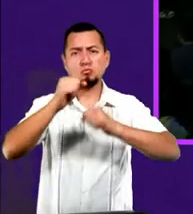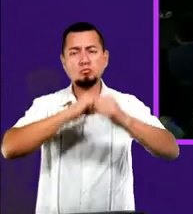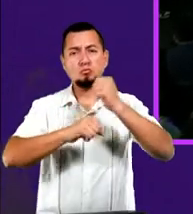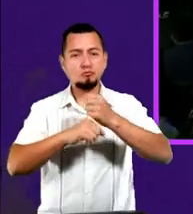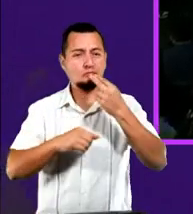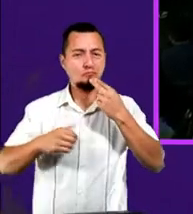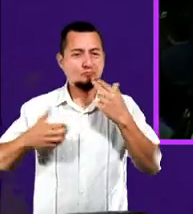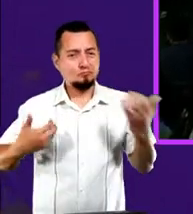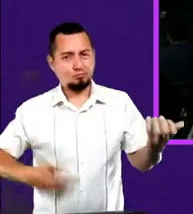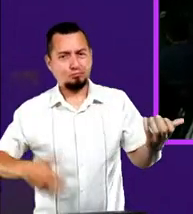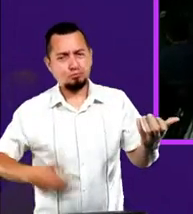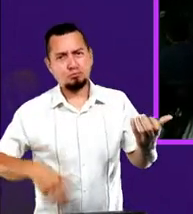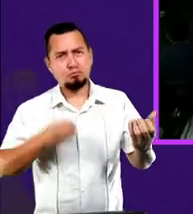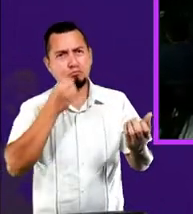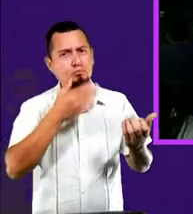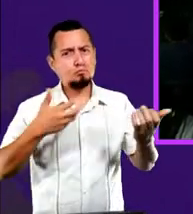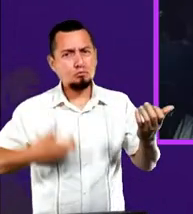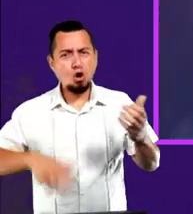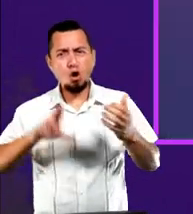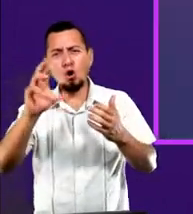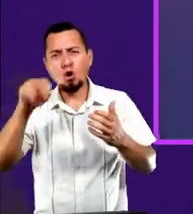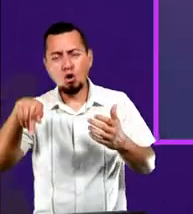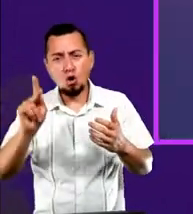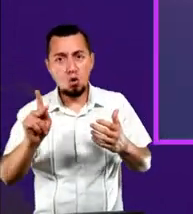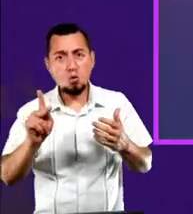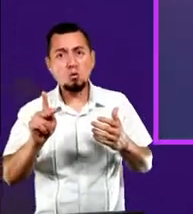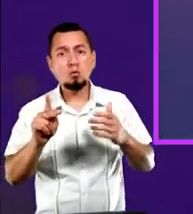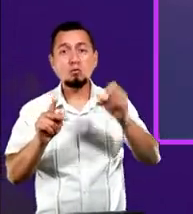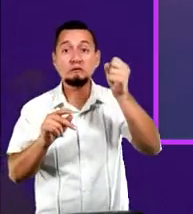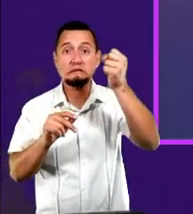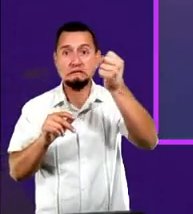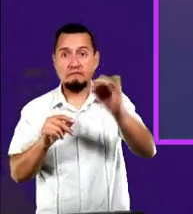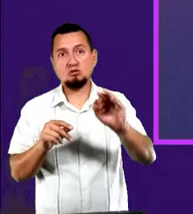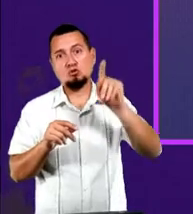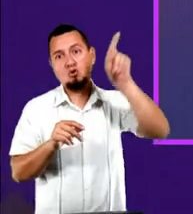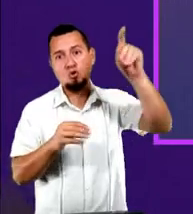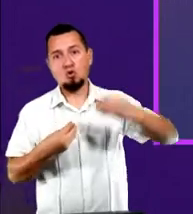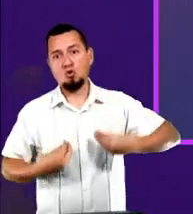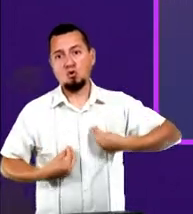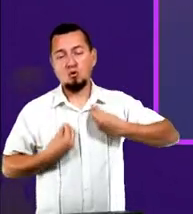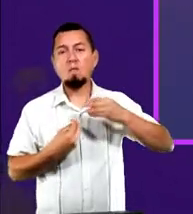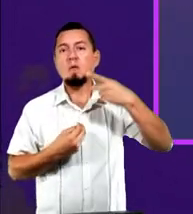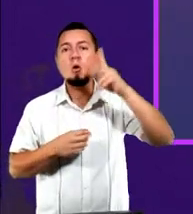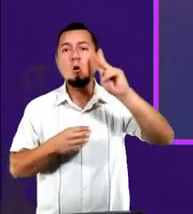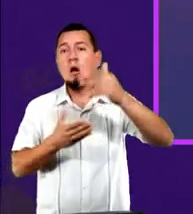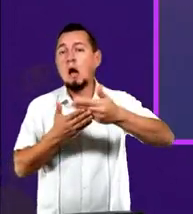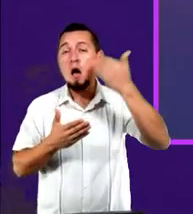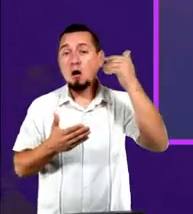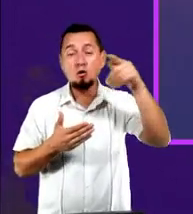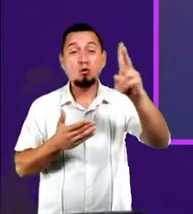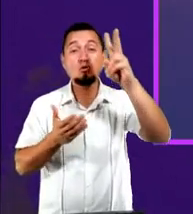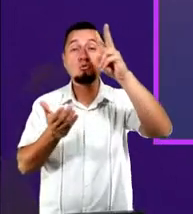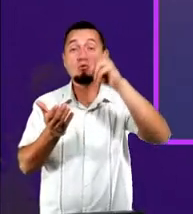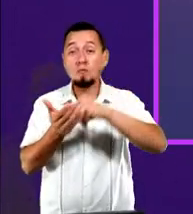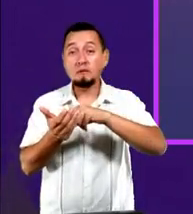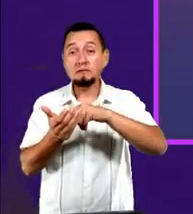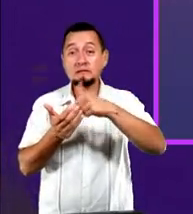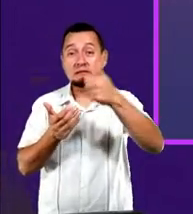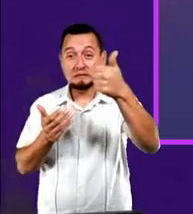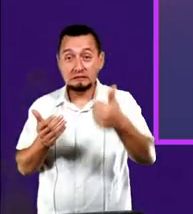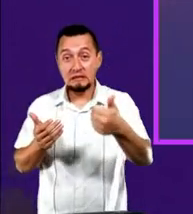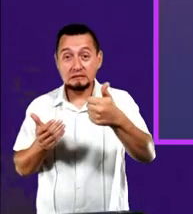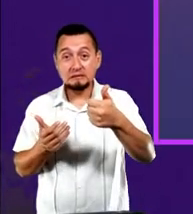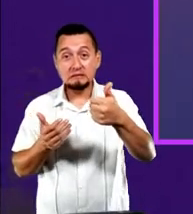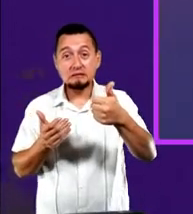San Francisco. Y en el 2006, Jalisco será una de las sedes de la